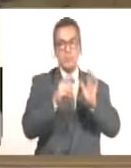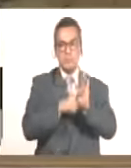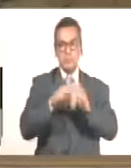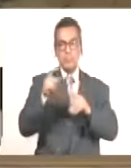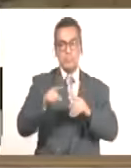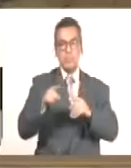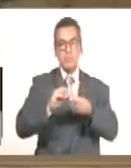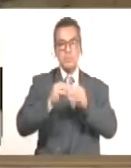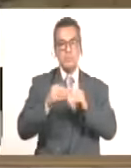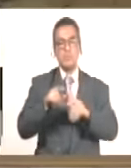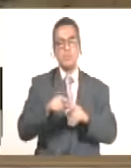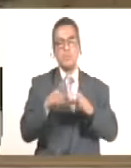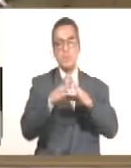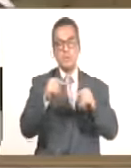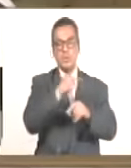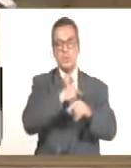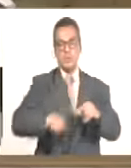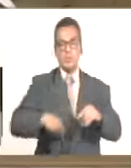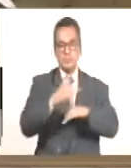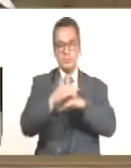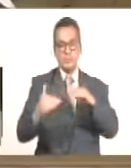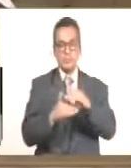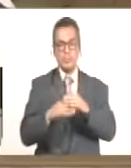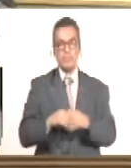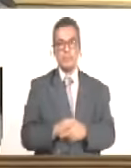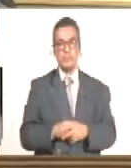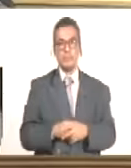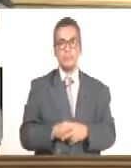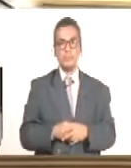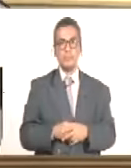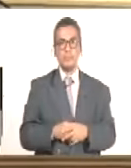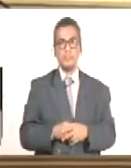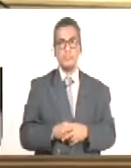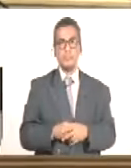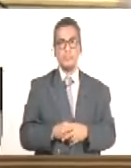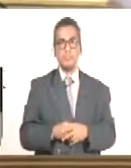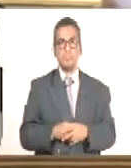y renovación. Es todo, ciudadano vicepresidente.